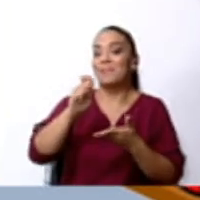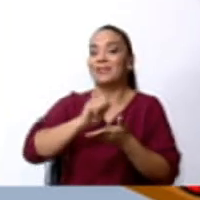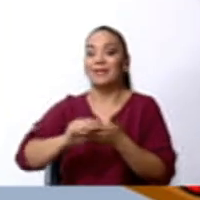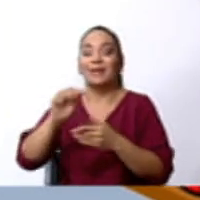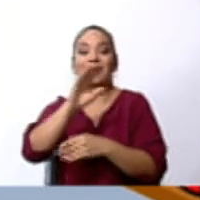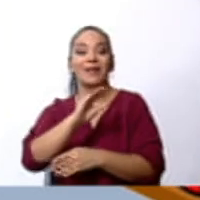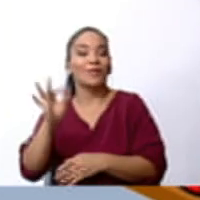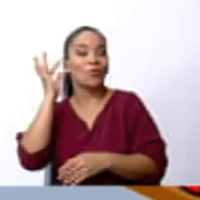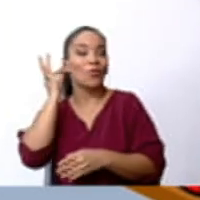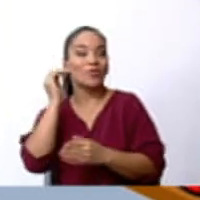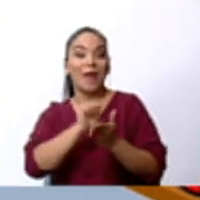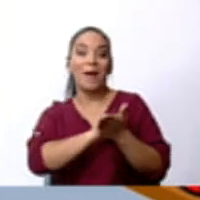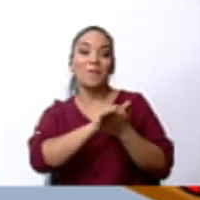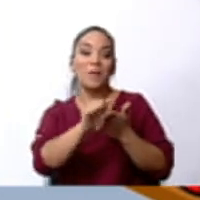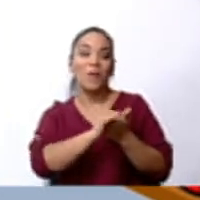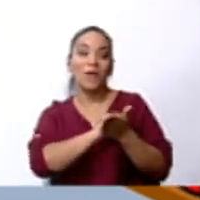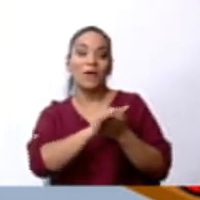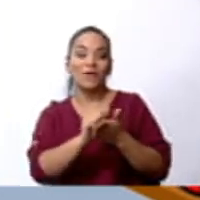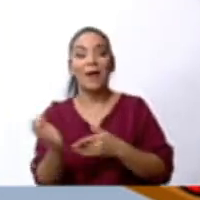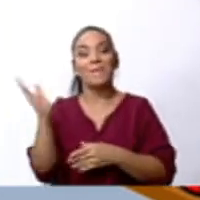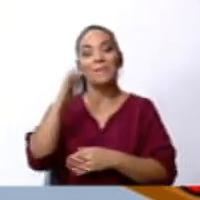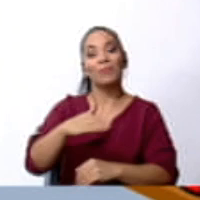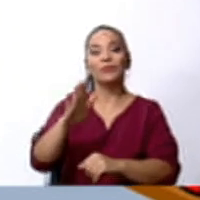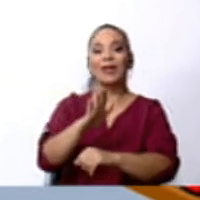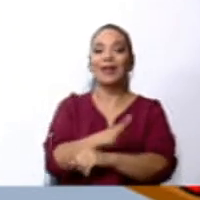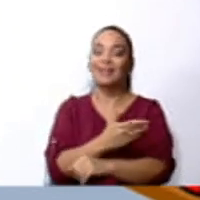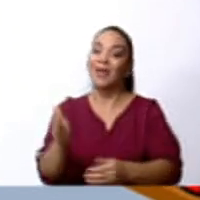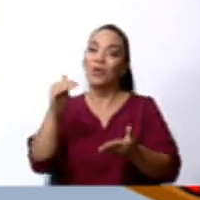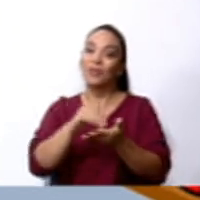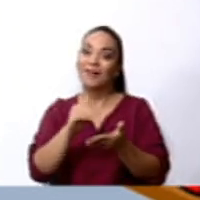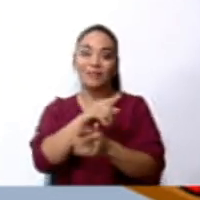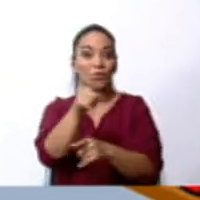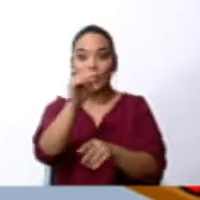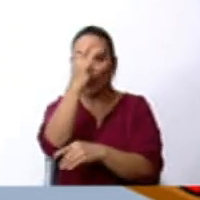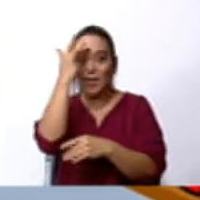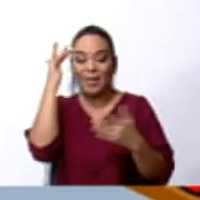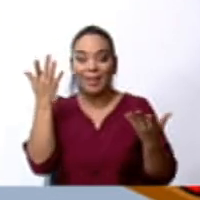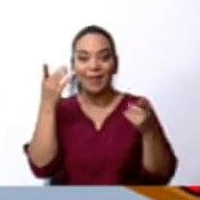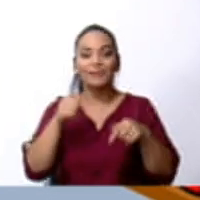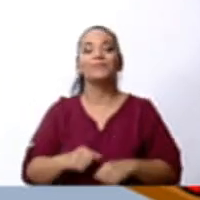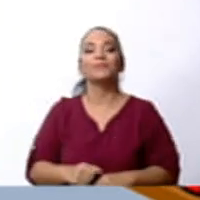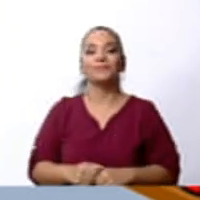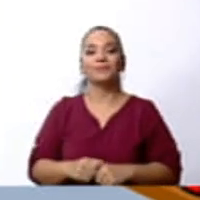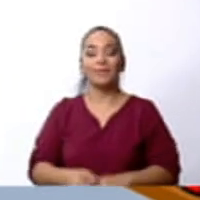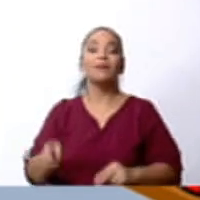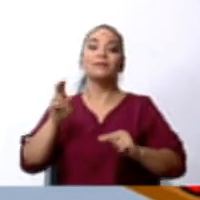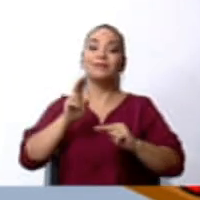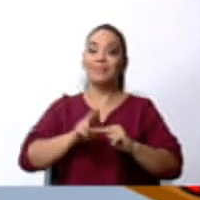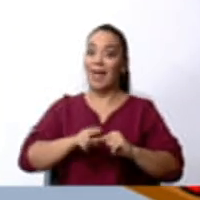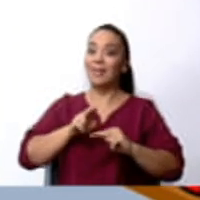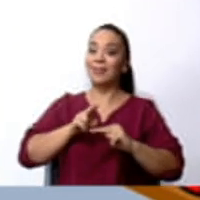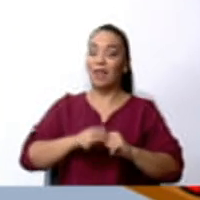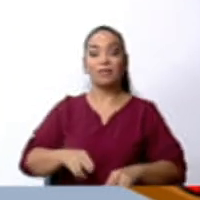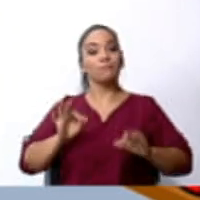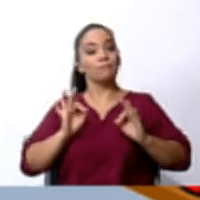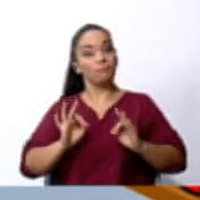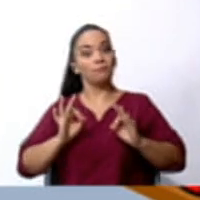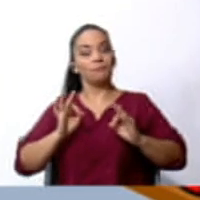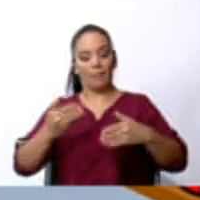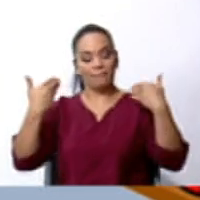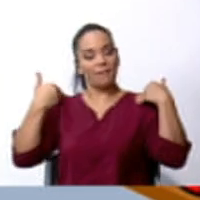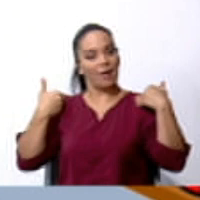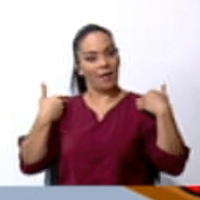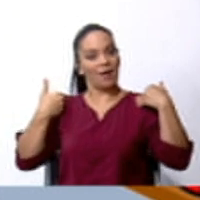Doña Borra. Vamos a cantarlo otra vez para que no se te olvide. Siéntate en la silla con la